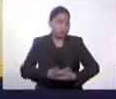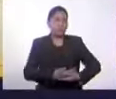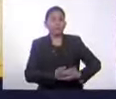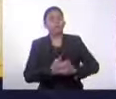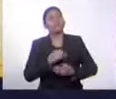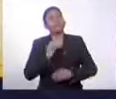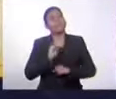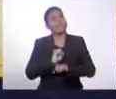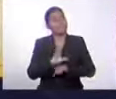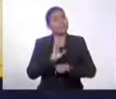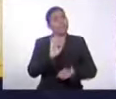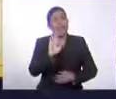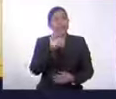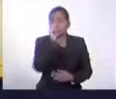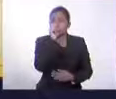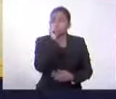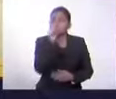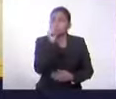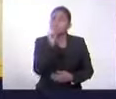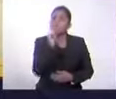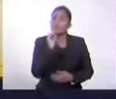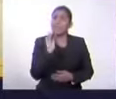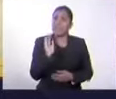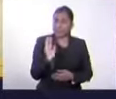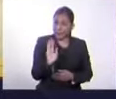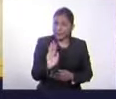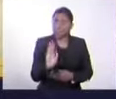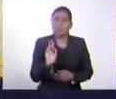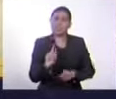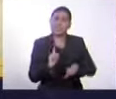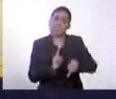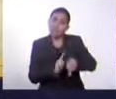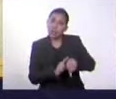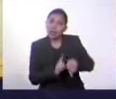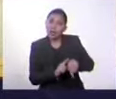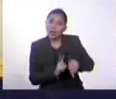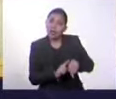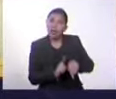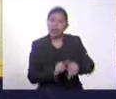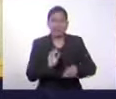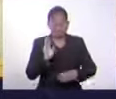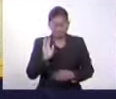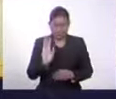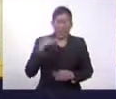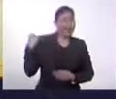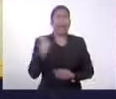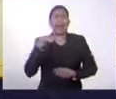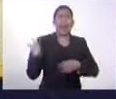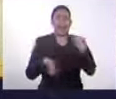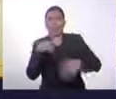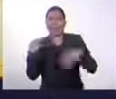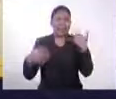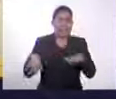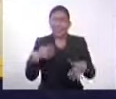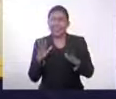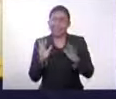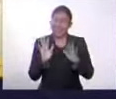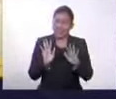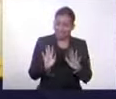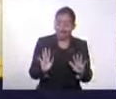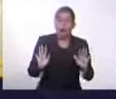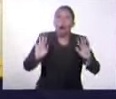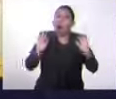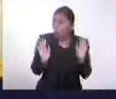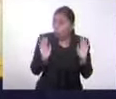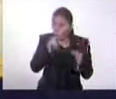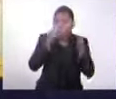que nosotros tengamos en este caso el tiempo, ¿verdad?, destinado para poder hacerlo, y que si decidimos hacerlo, pues lo hagamos con todas